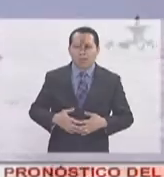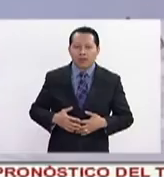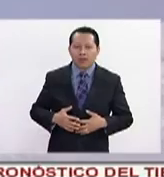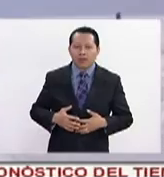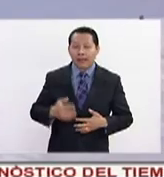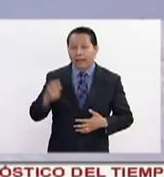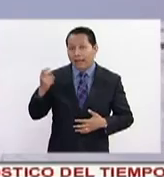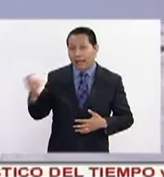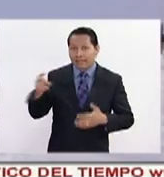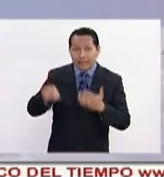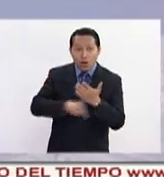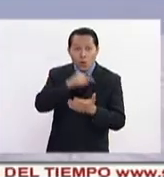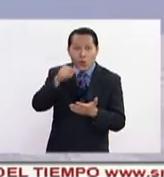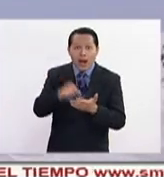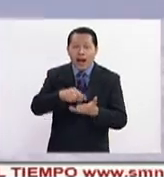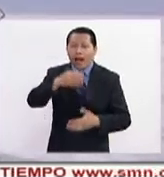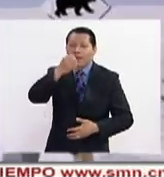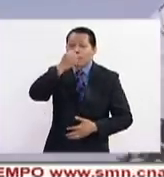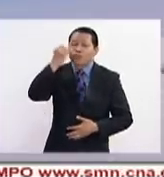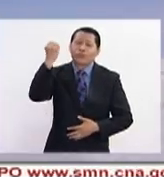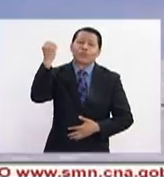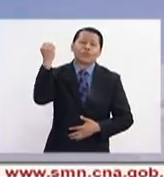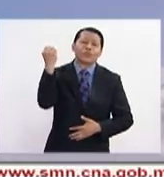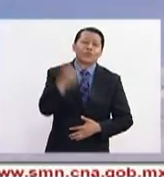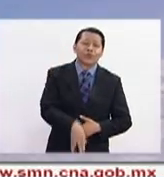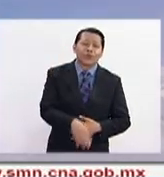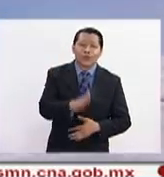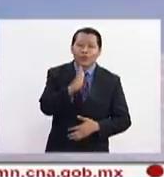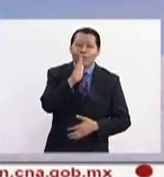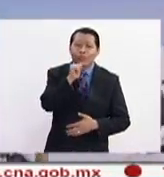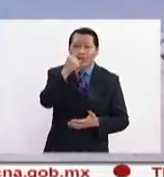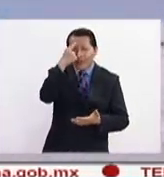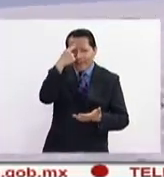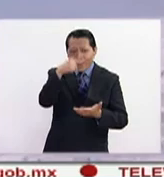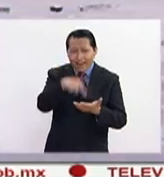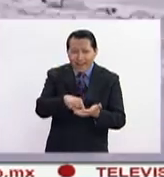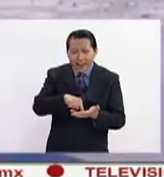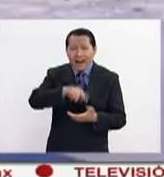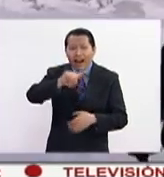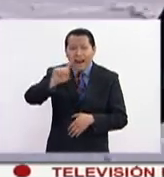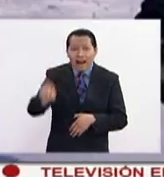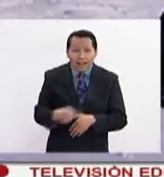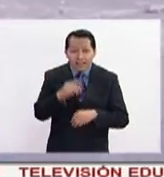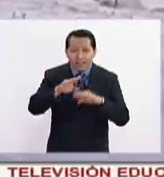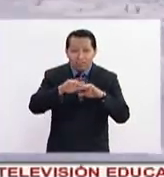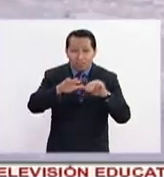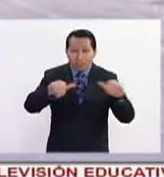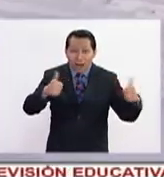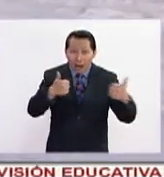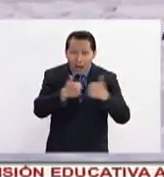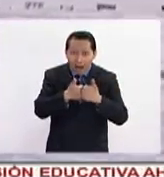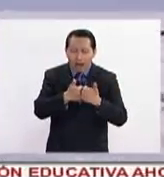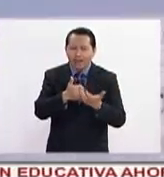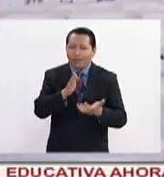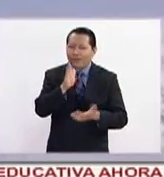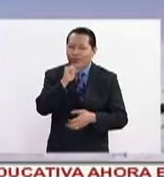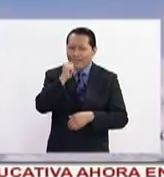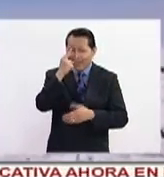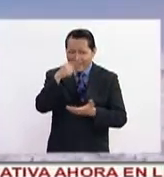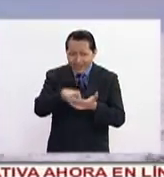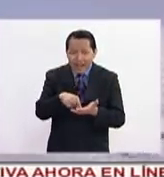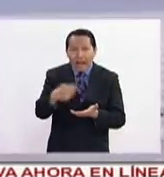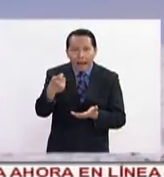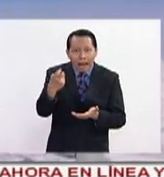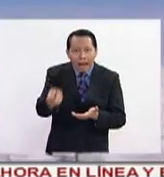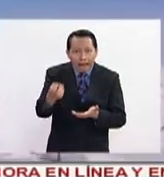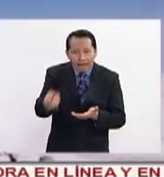increíble, no puedo creer, de verdad no puedo creer que esto sea una bahía, o sea, esto que estamos viendo aquí... ¡Es una